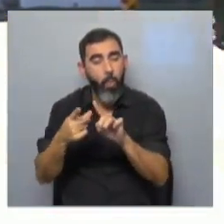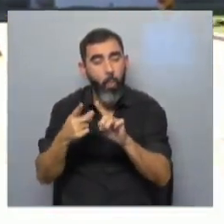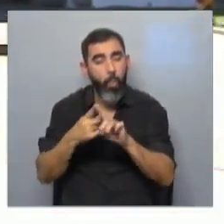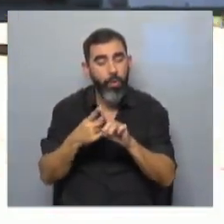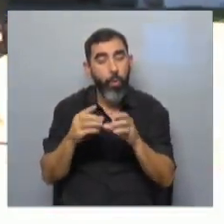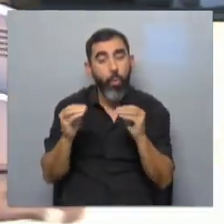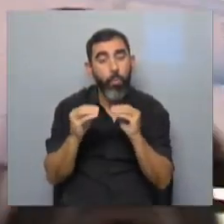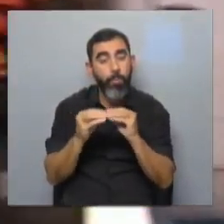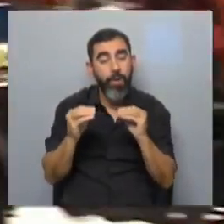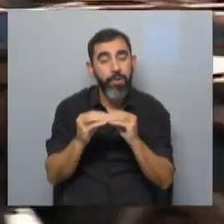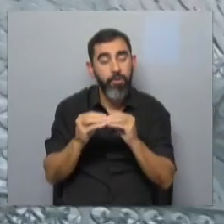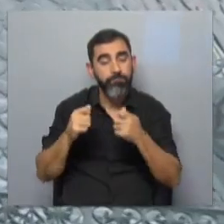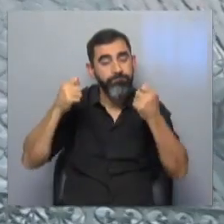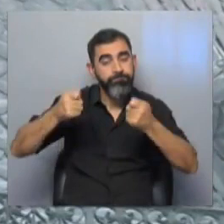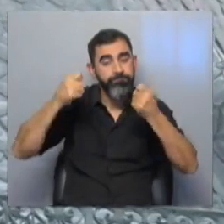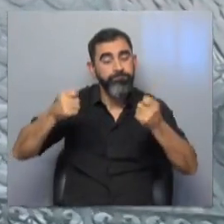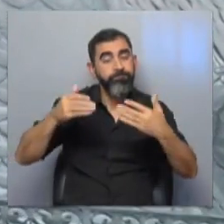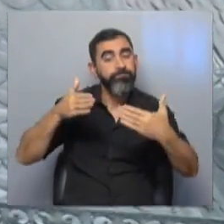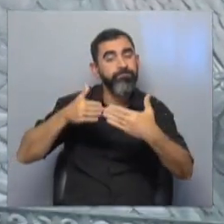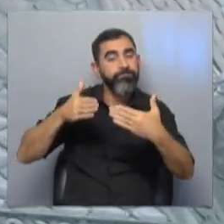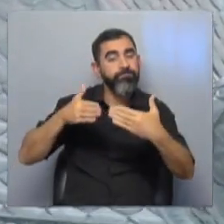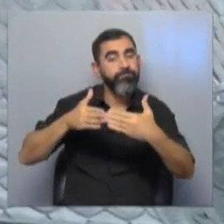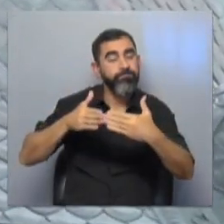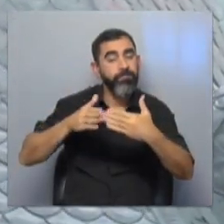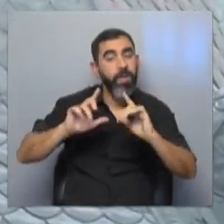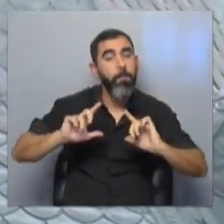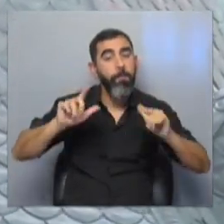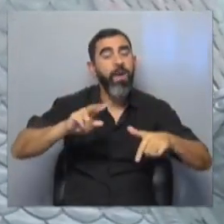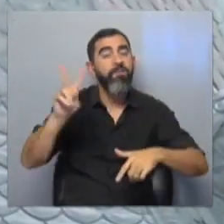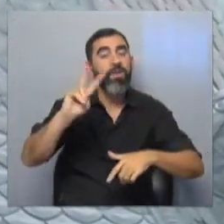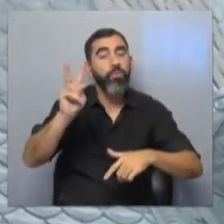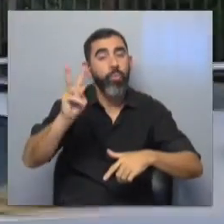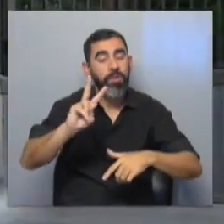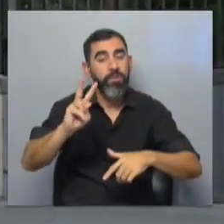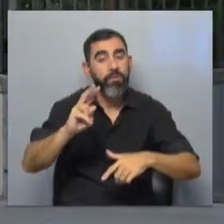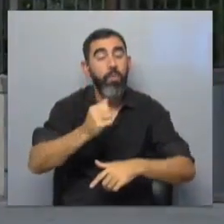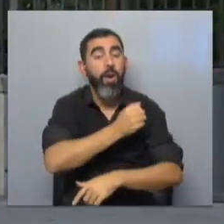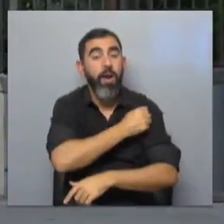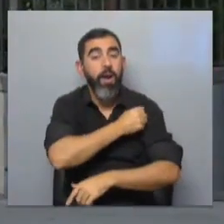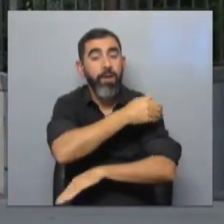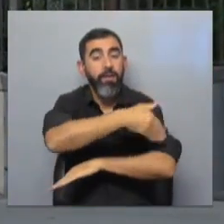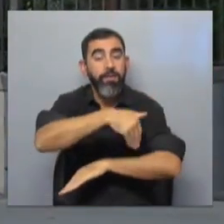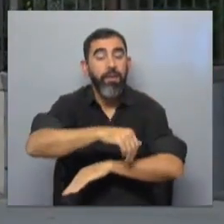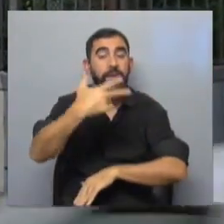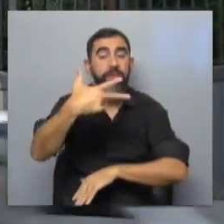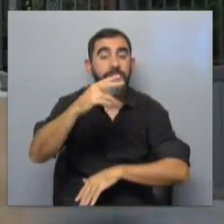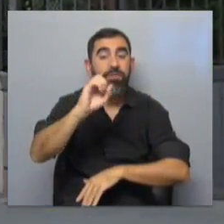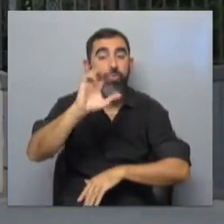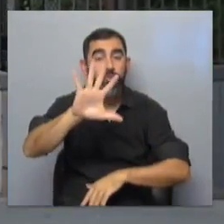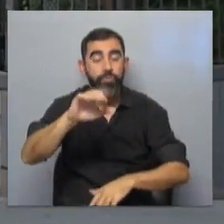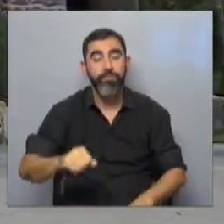con un compañero de militancia en una esquina cercada de la Embajada de Venezuela en Boulevard Artigas